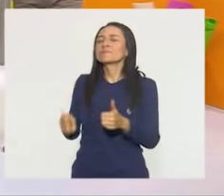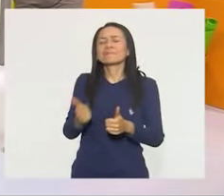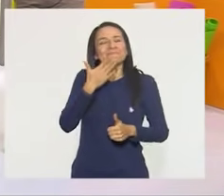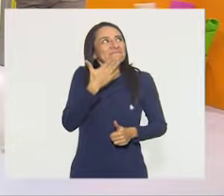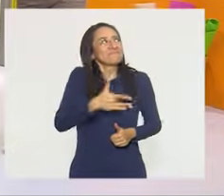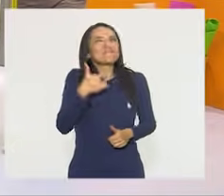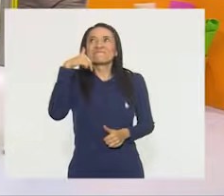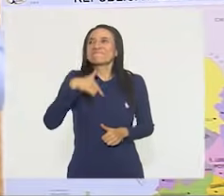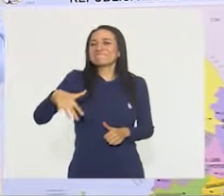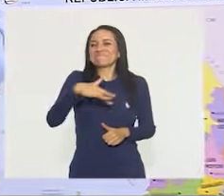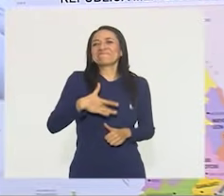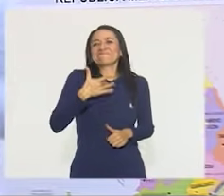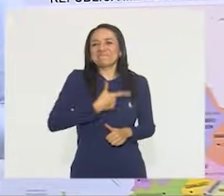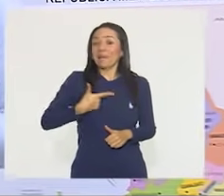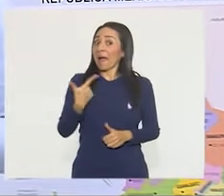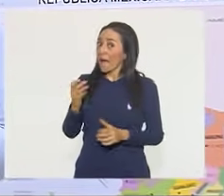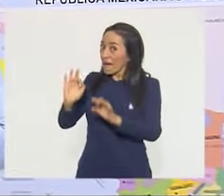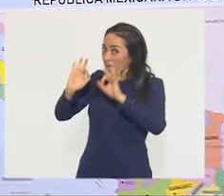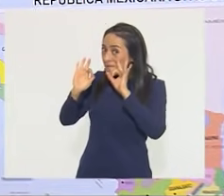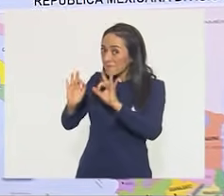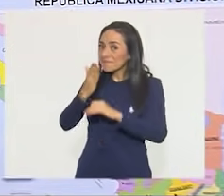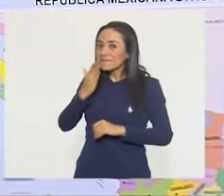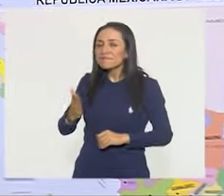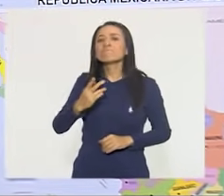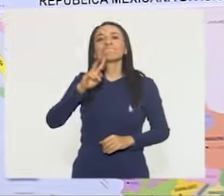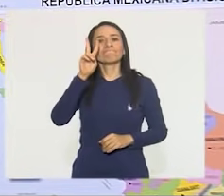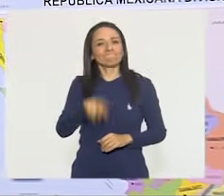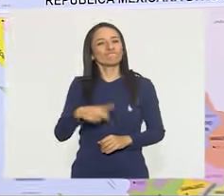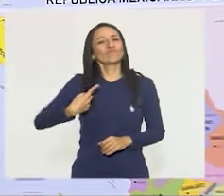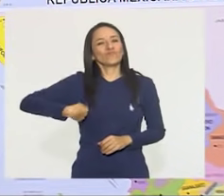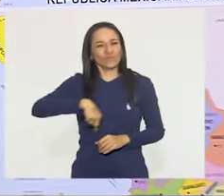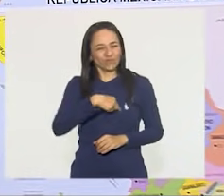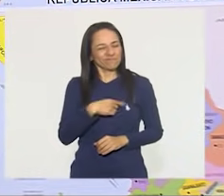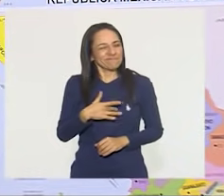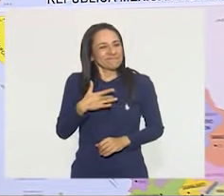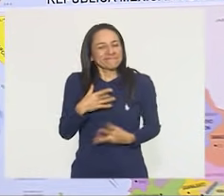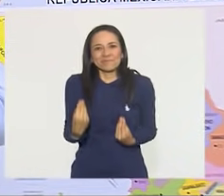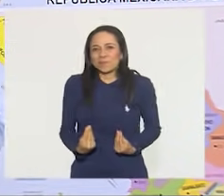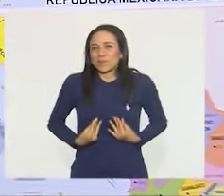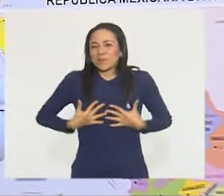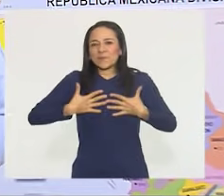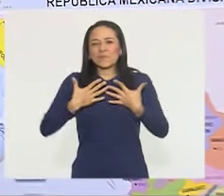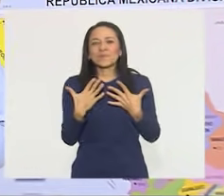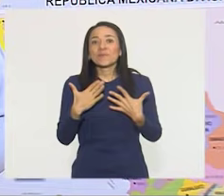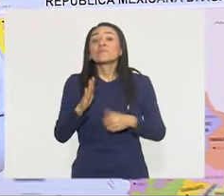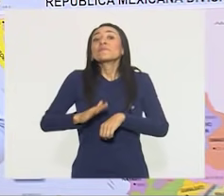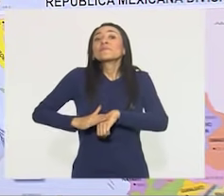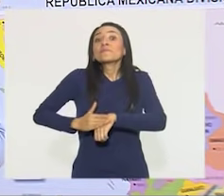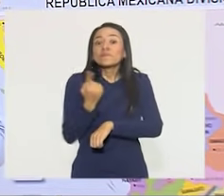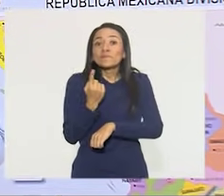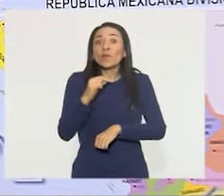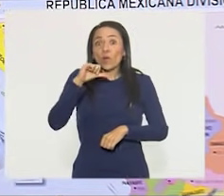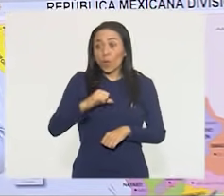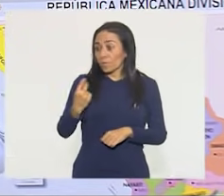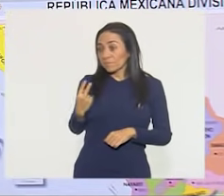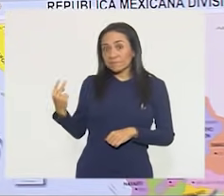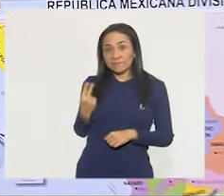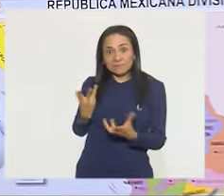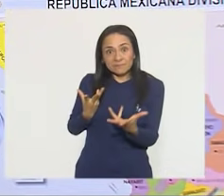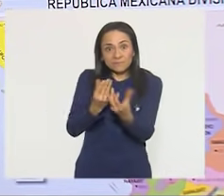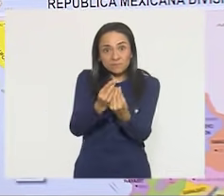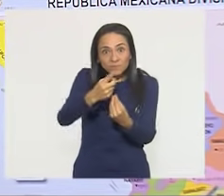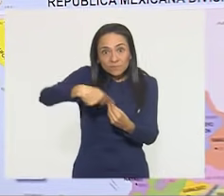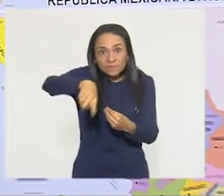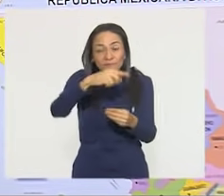parece perfecto y nosotros estamos muy emocionados porque juntos vamos a tener el gusto de estar con ustedes en esta clase de artes de cuarto